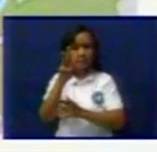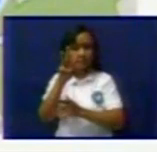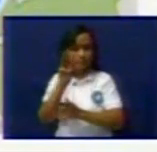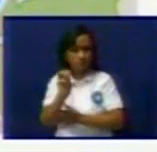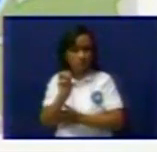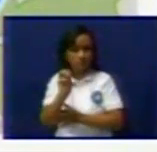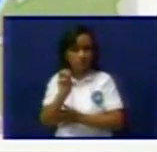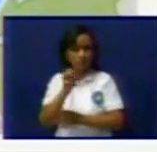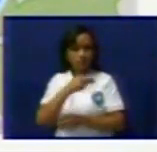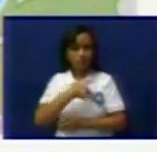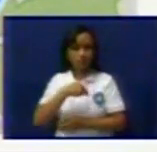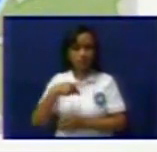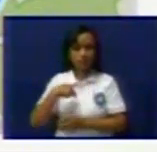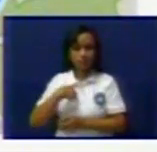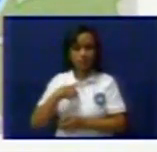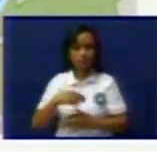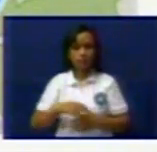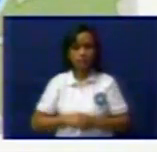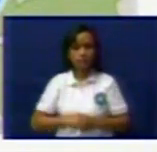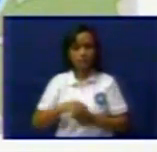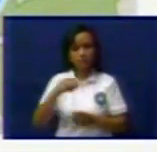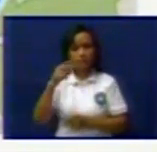2030 llegará a ser